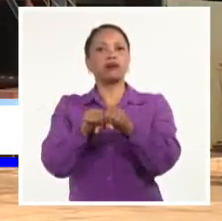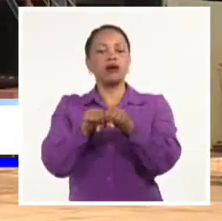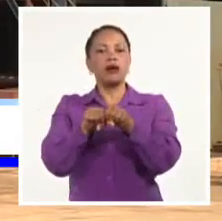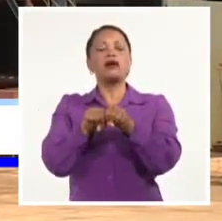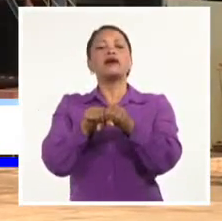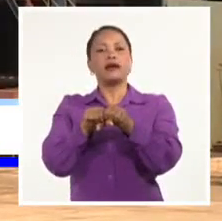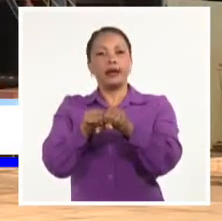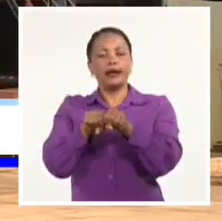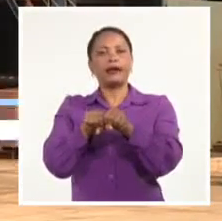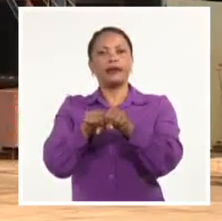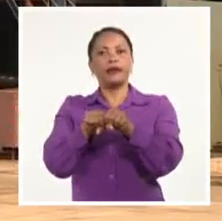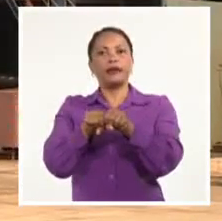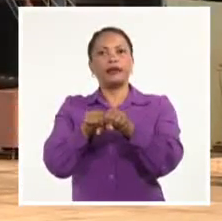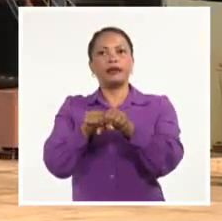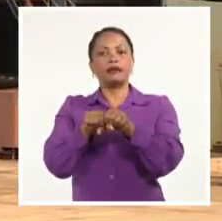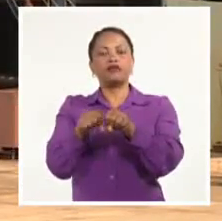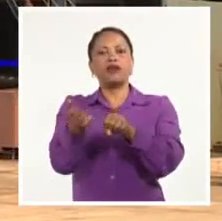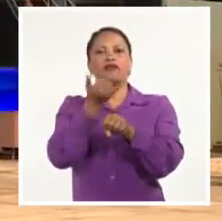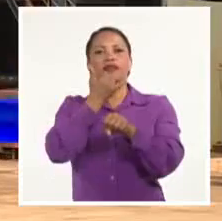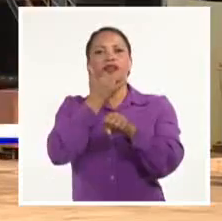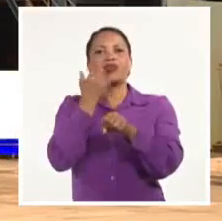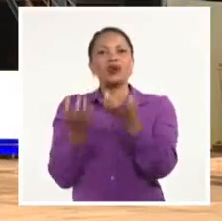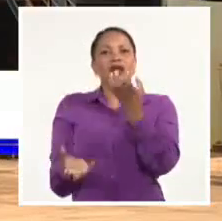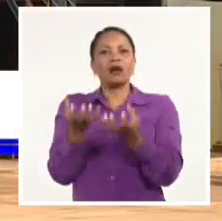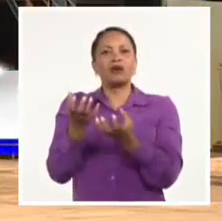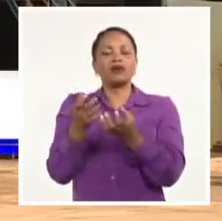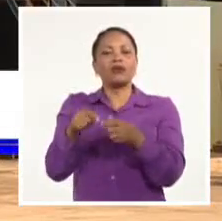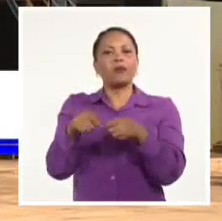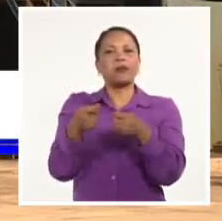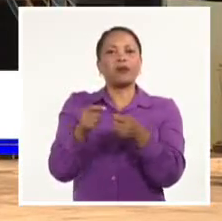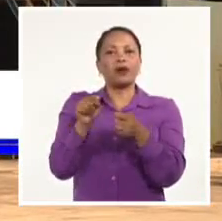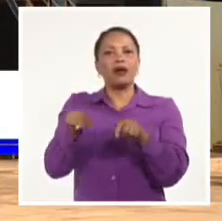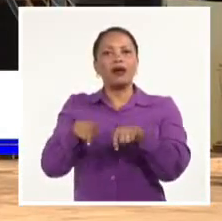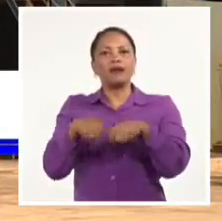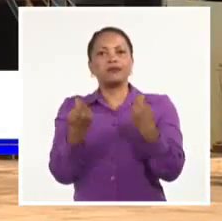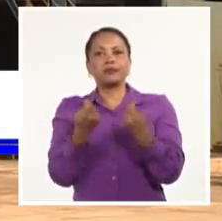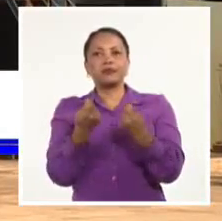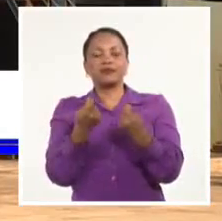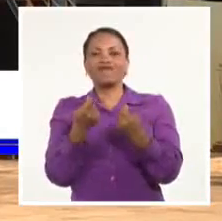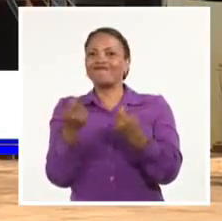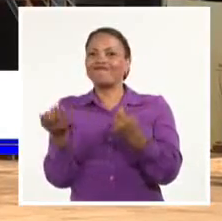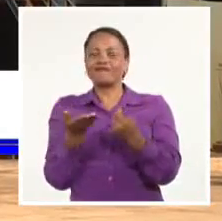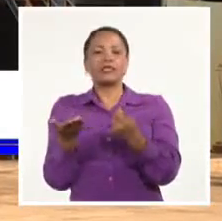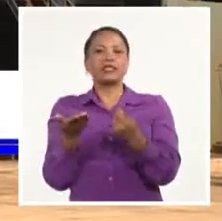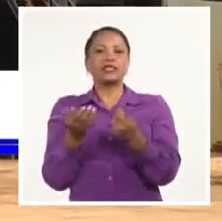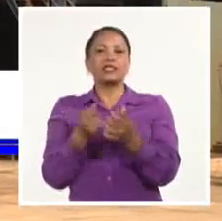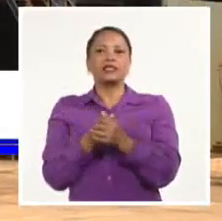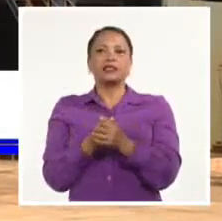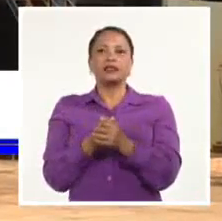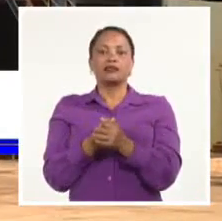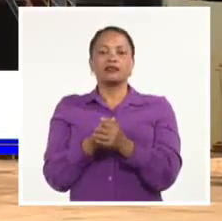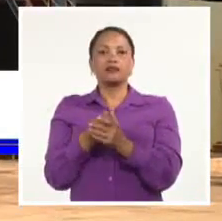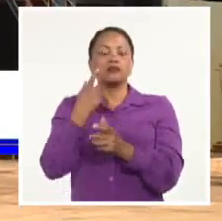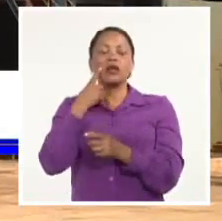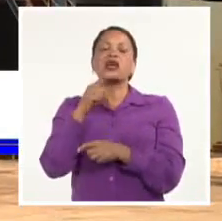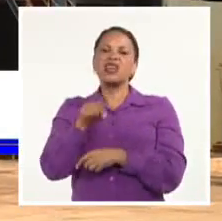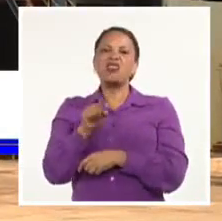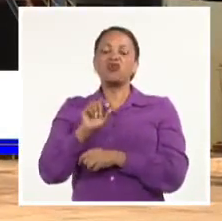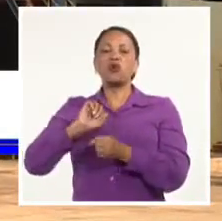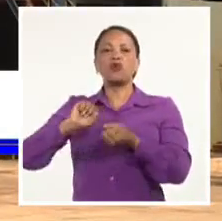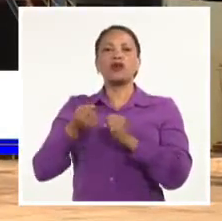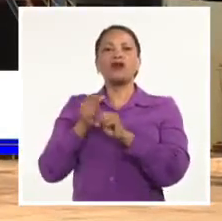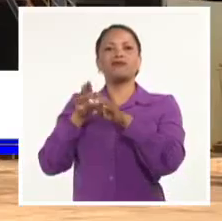produjo una avería en la caldera, una ponchadura de manera abrupta. Bueno, nos obligó a detener la